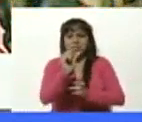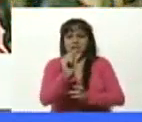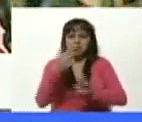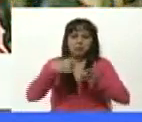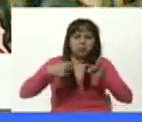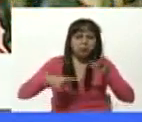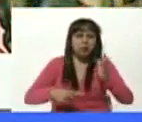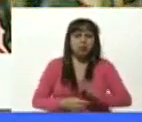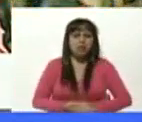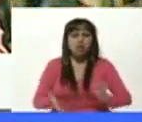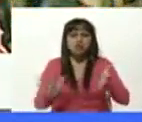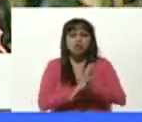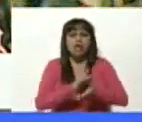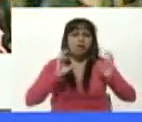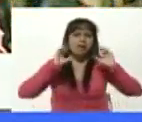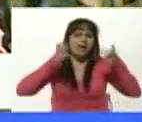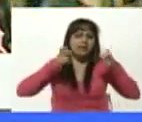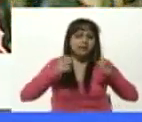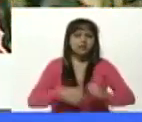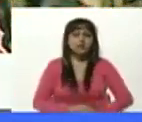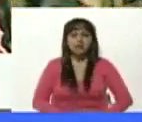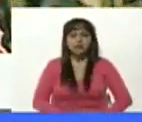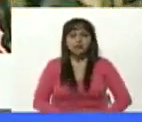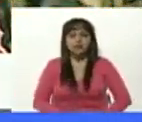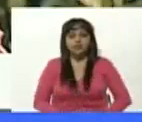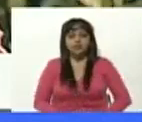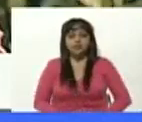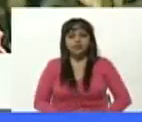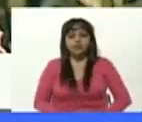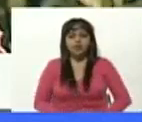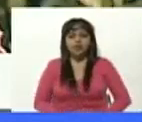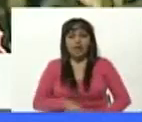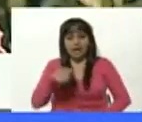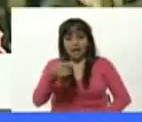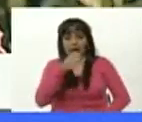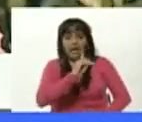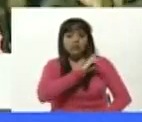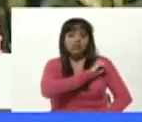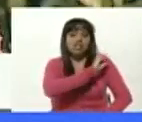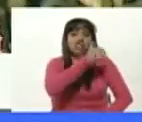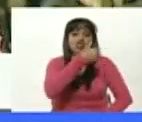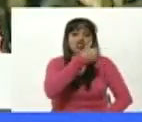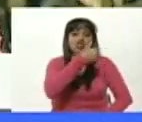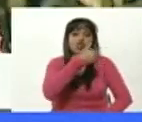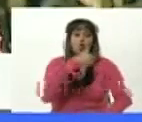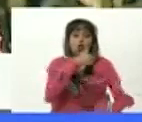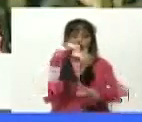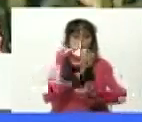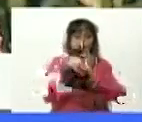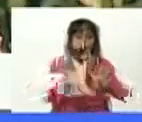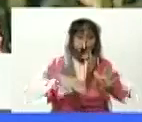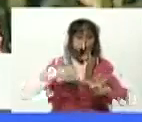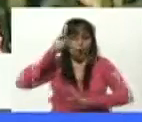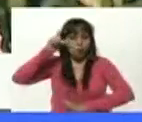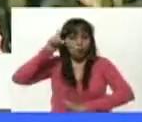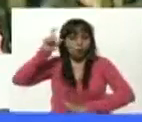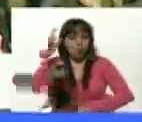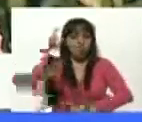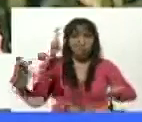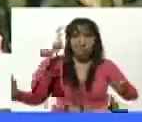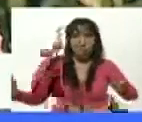rubro maíz, allá está Marcos Calles, director del Ministerio de Agricultura del Guárico,